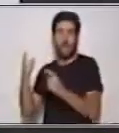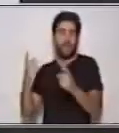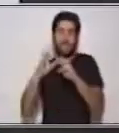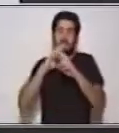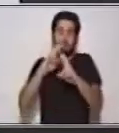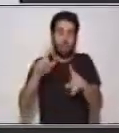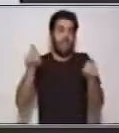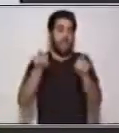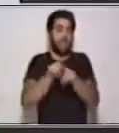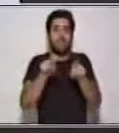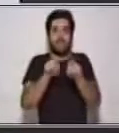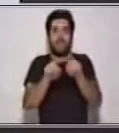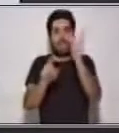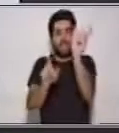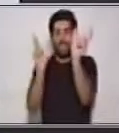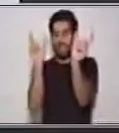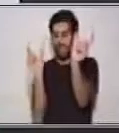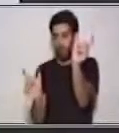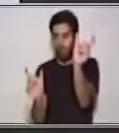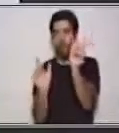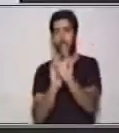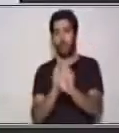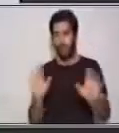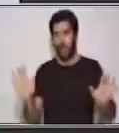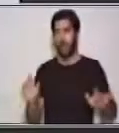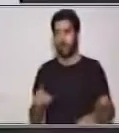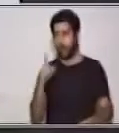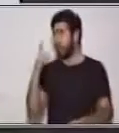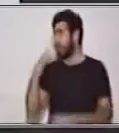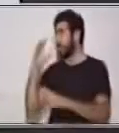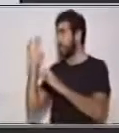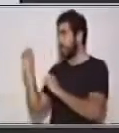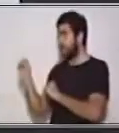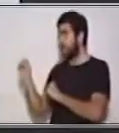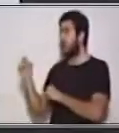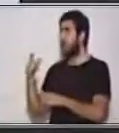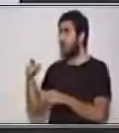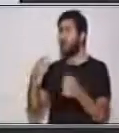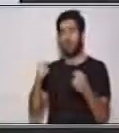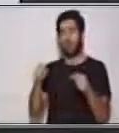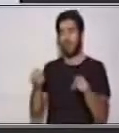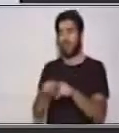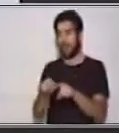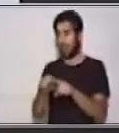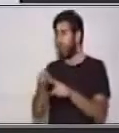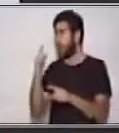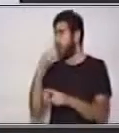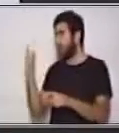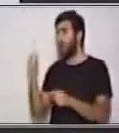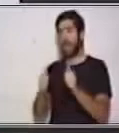respuesta cuando lo hicimos por factores que ahora que lo hacemos por área.